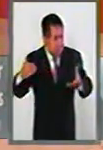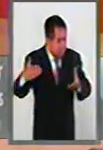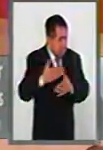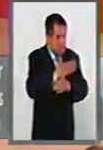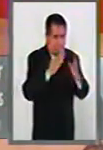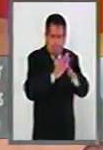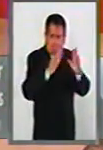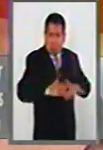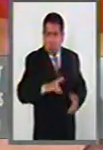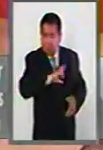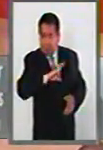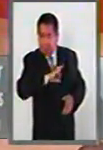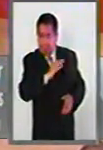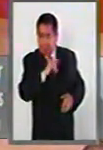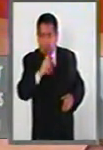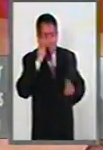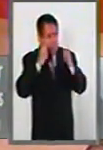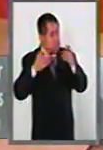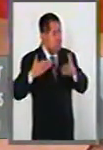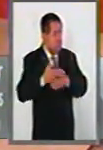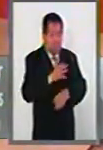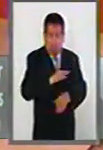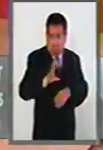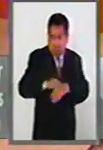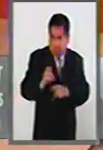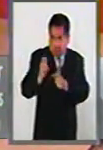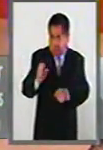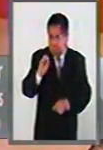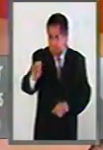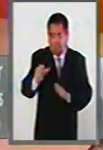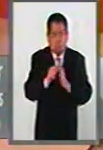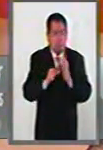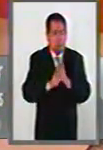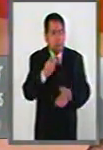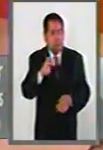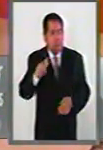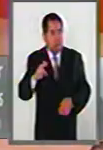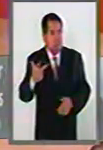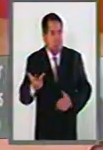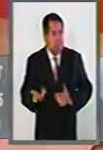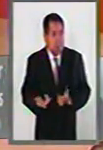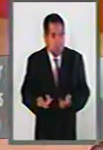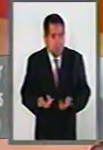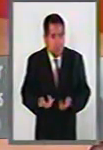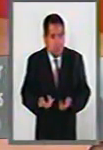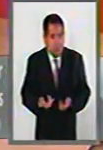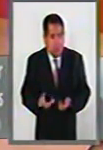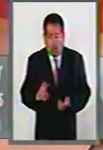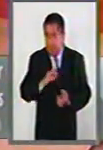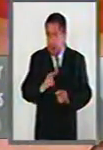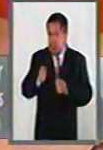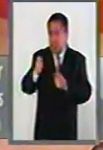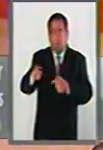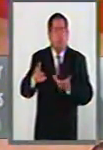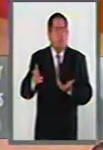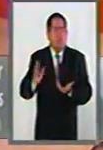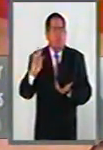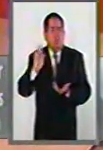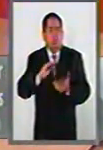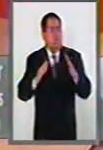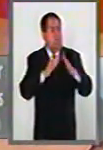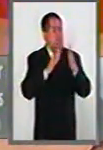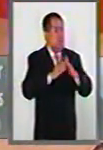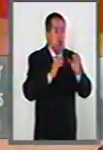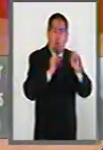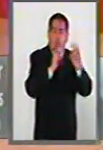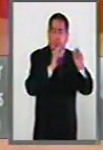domicilios particulares, artículo 278. Se pueden catear domicilios